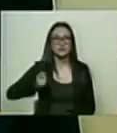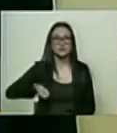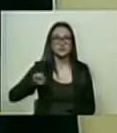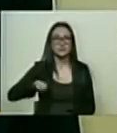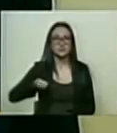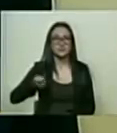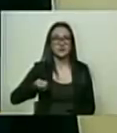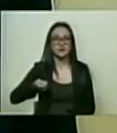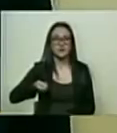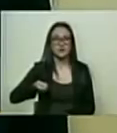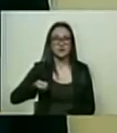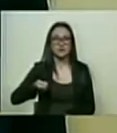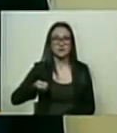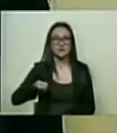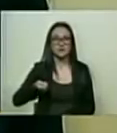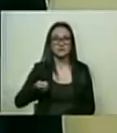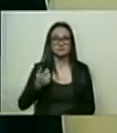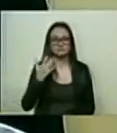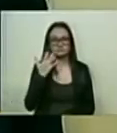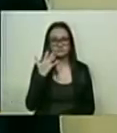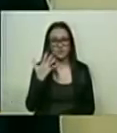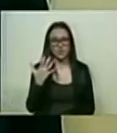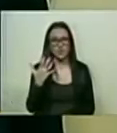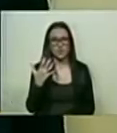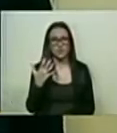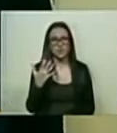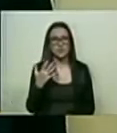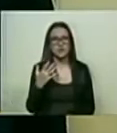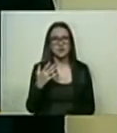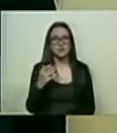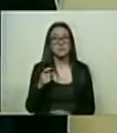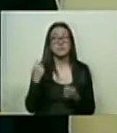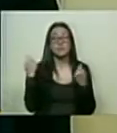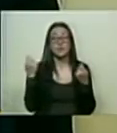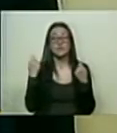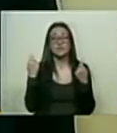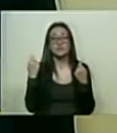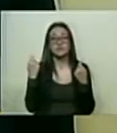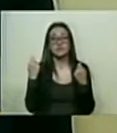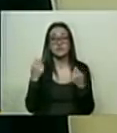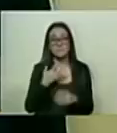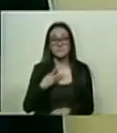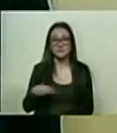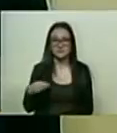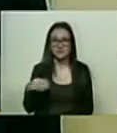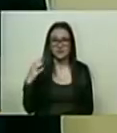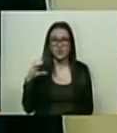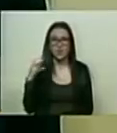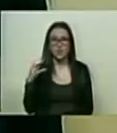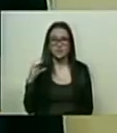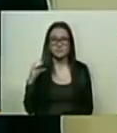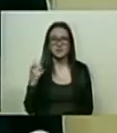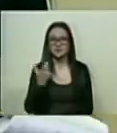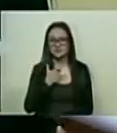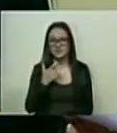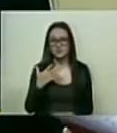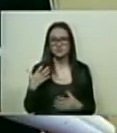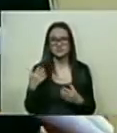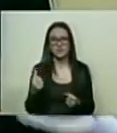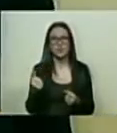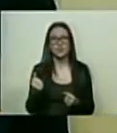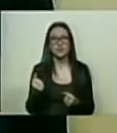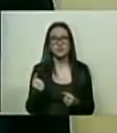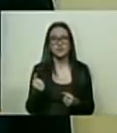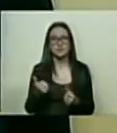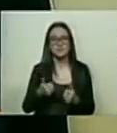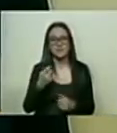Justicia diciendo que veía con buenos ojos el hecho de que por fin el presidente Santos tomara en serio la seguridad de los